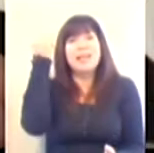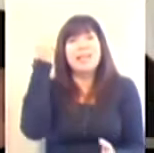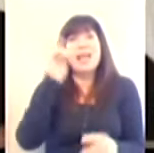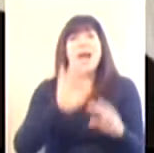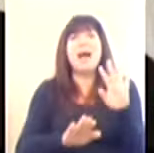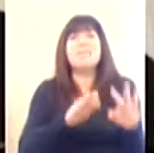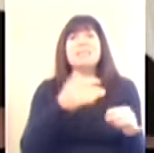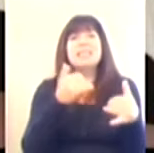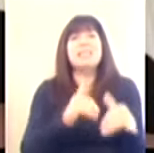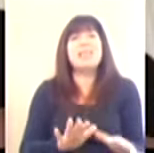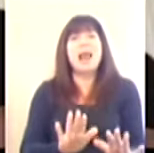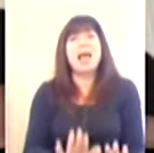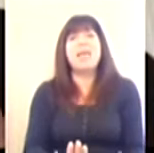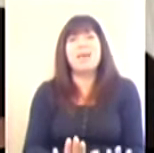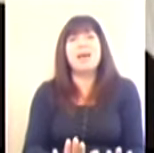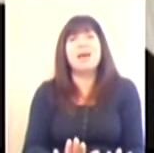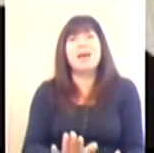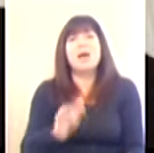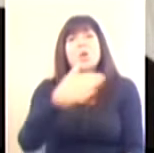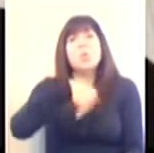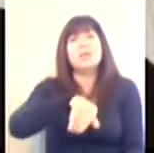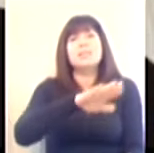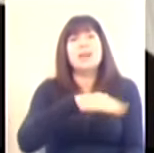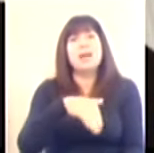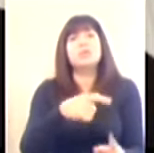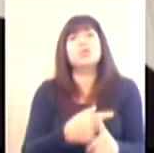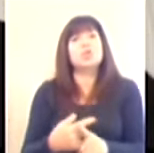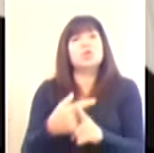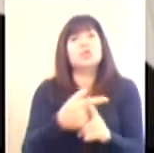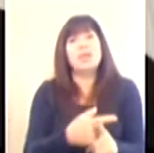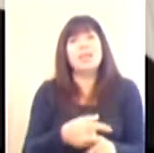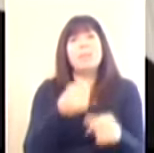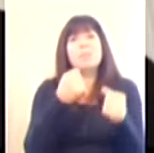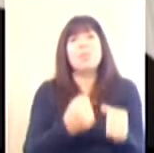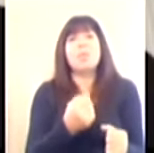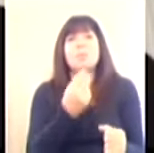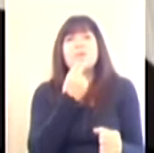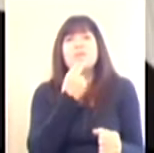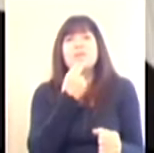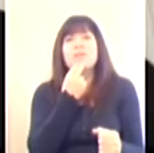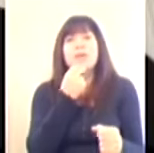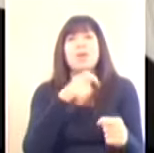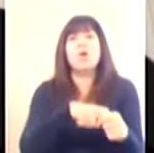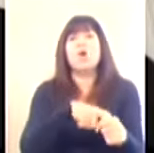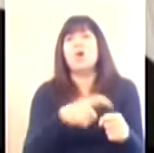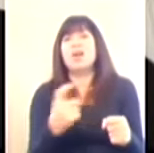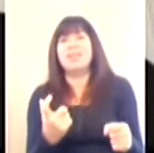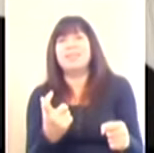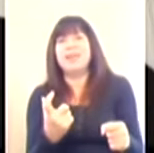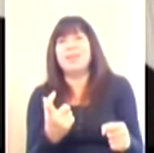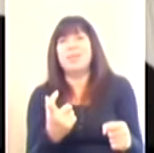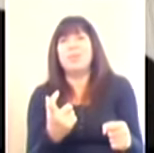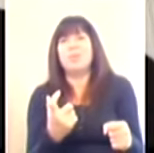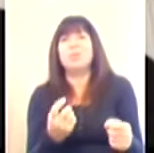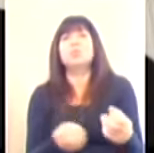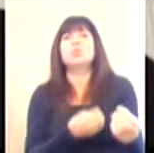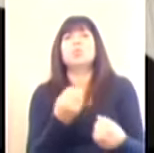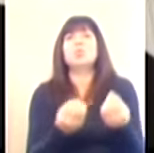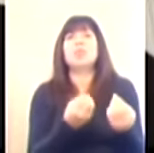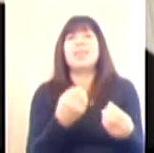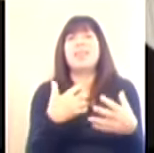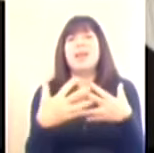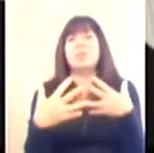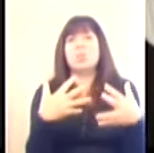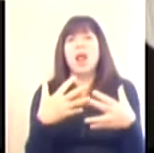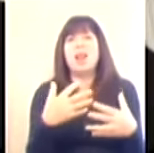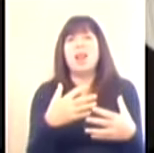instalada en nuestra civilización de que nosotros podemos vivir completamente desconectados de lo que ocurre en la naturaleza es simplemente una